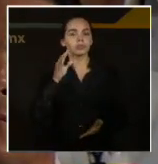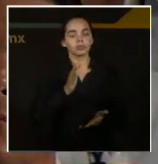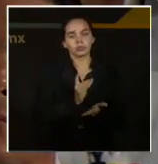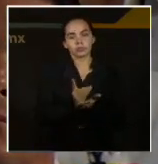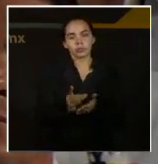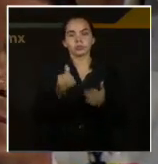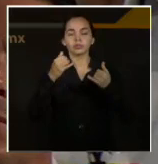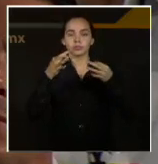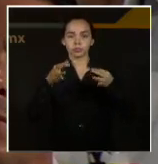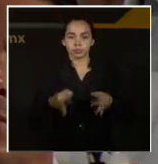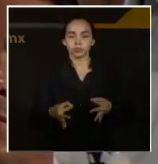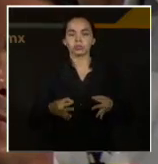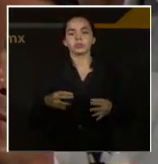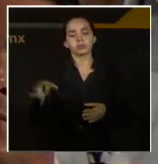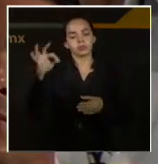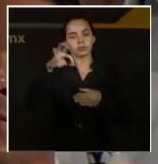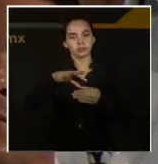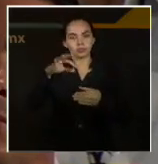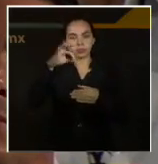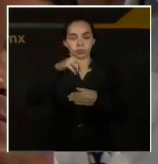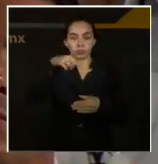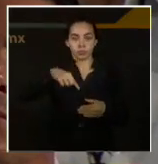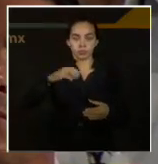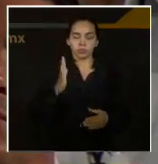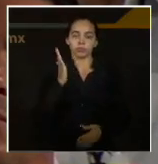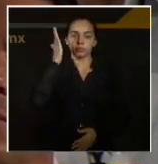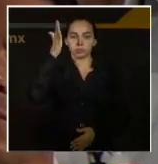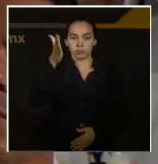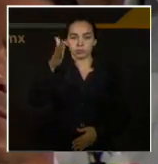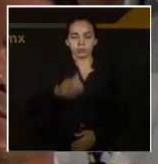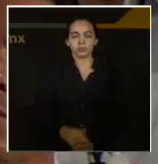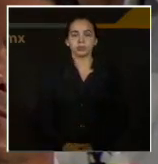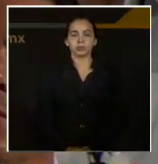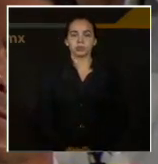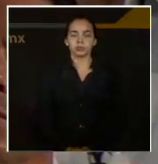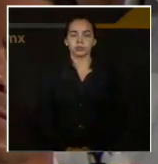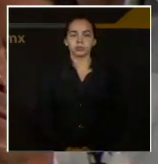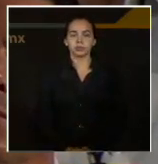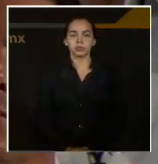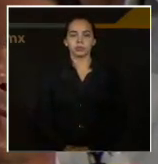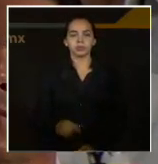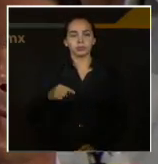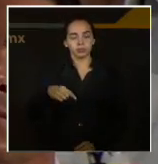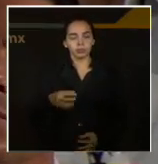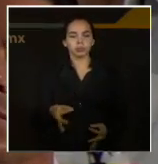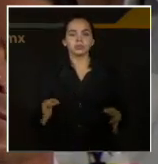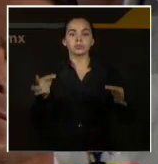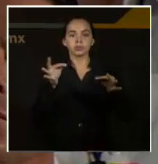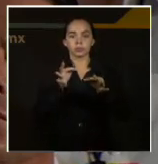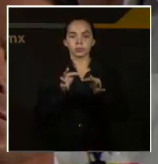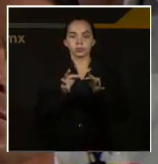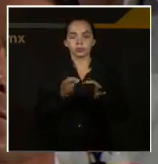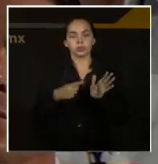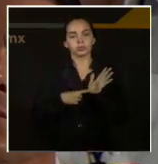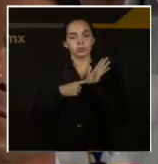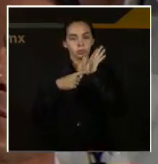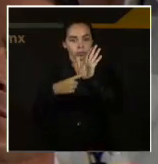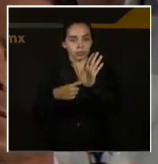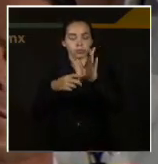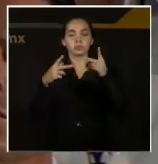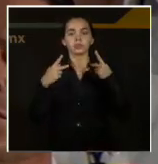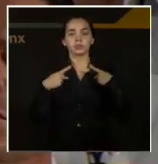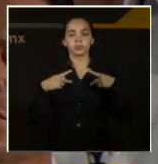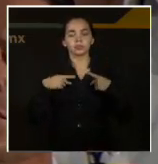procesos electorales presentes y por venir. De esta forma, demostramos que los